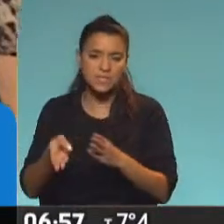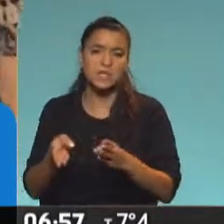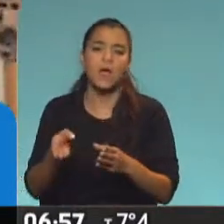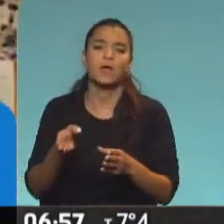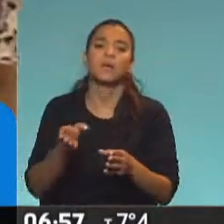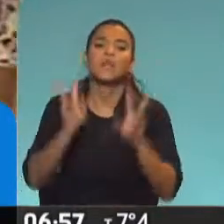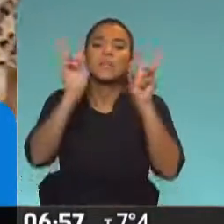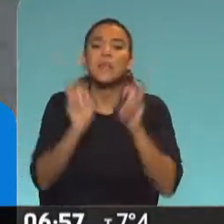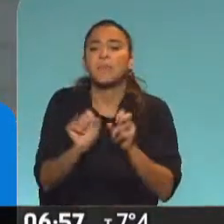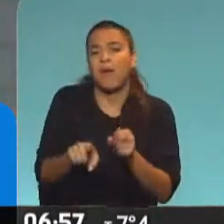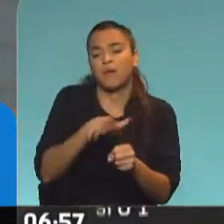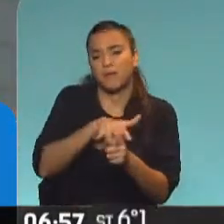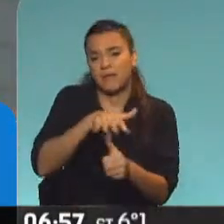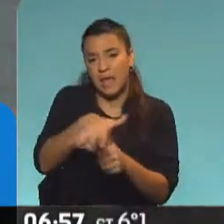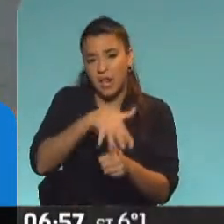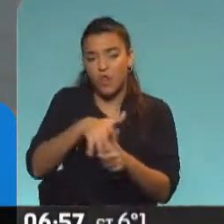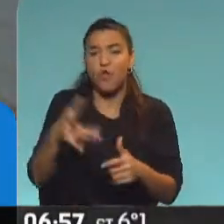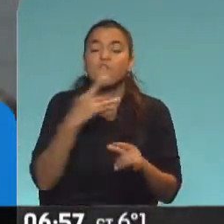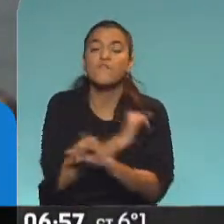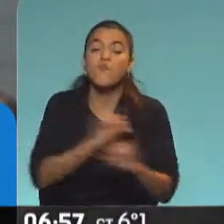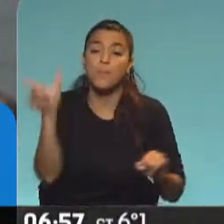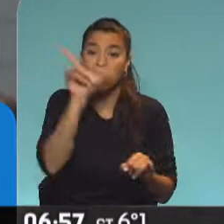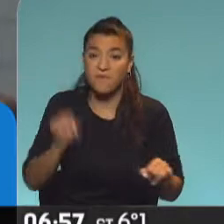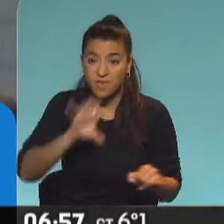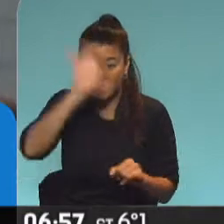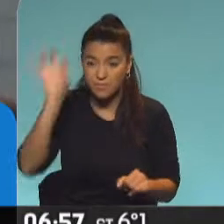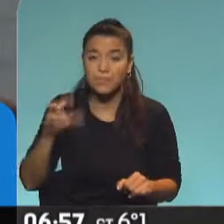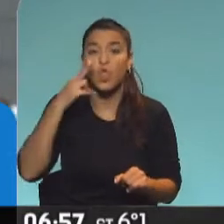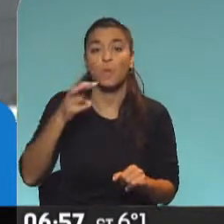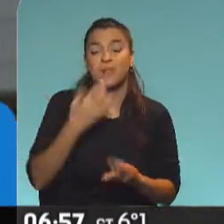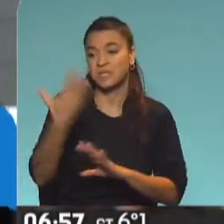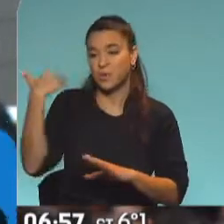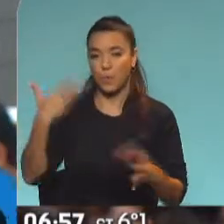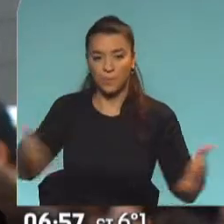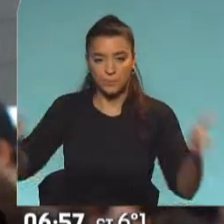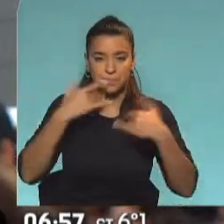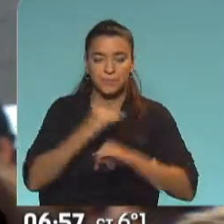razones de género. Informe federal realizado en 2019.